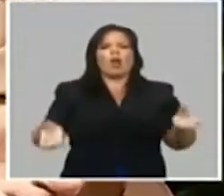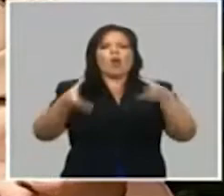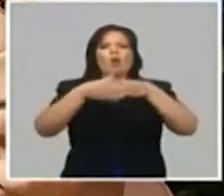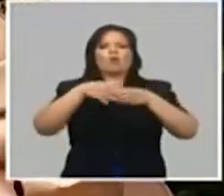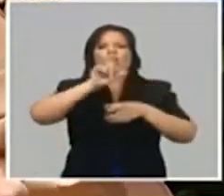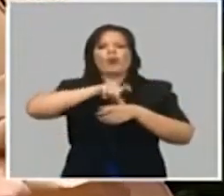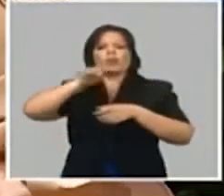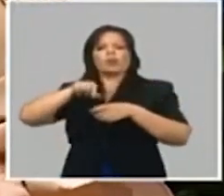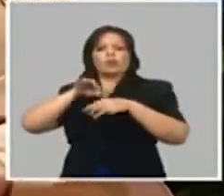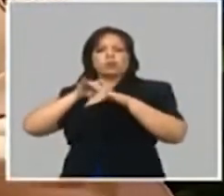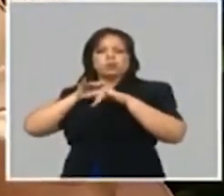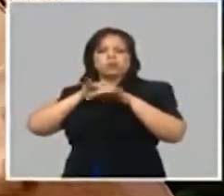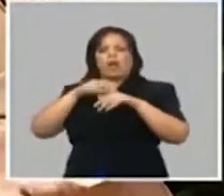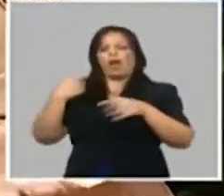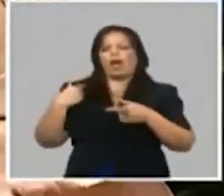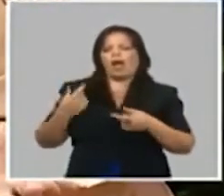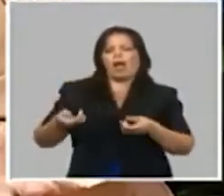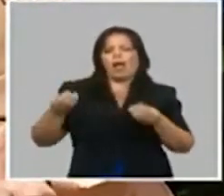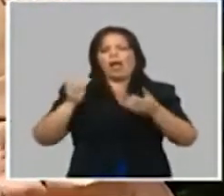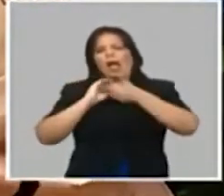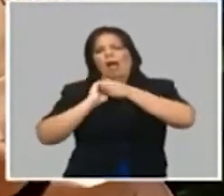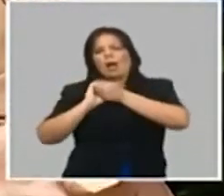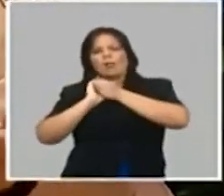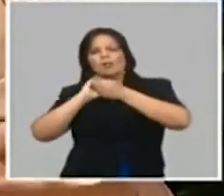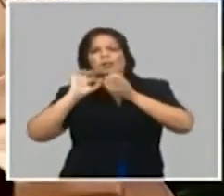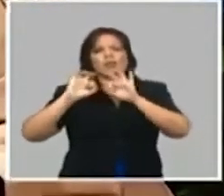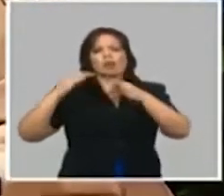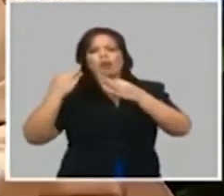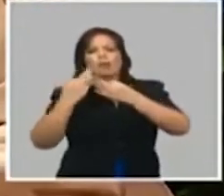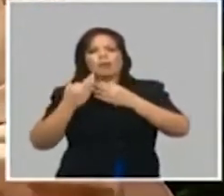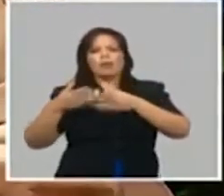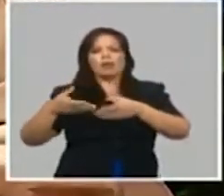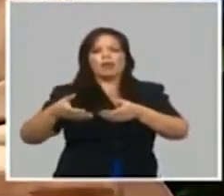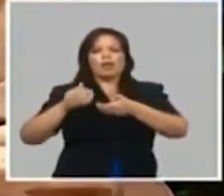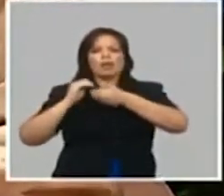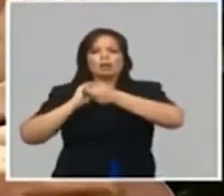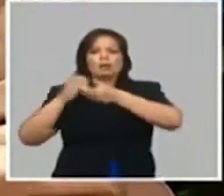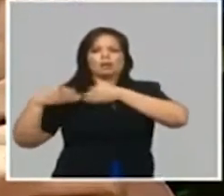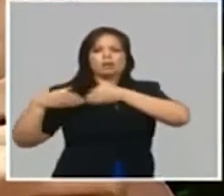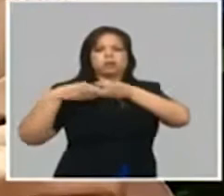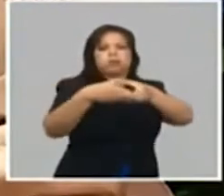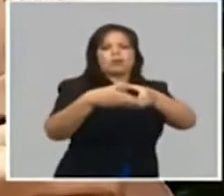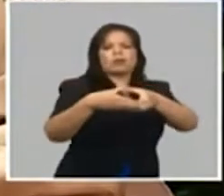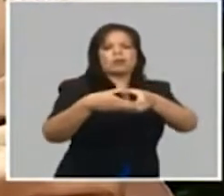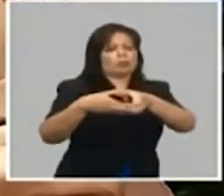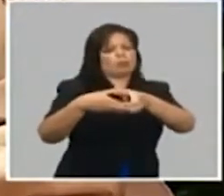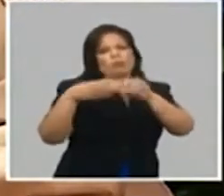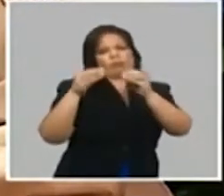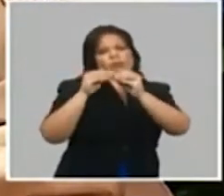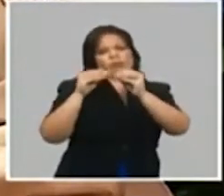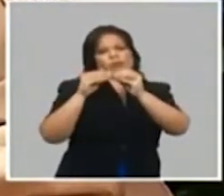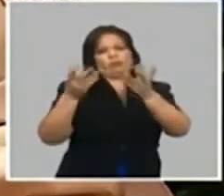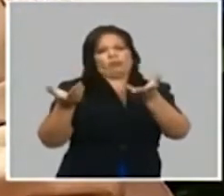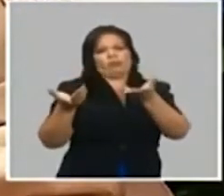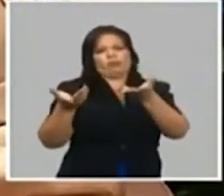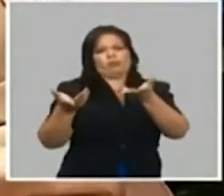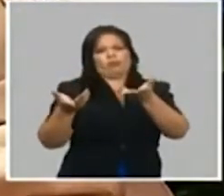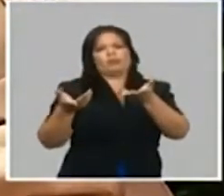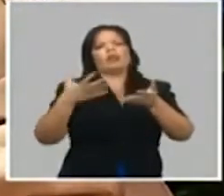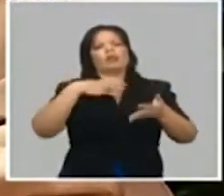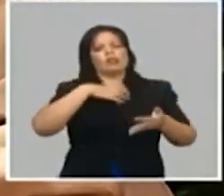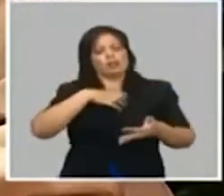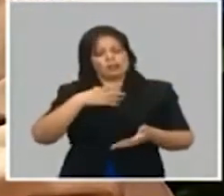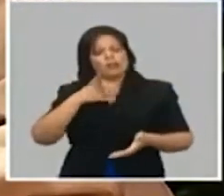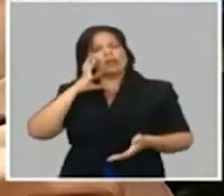también trae consigo las aglomeraciones de personas. Es decir, que tengan toda la confianza, que estas empresas le darán